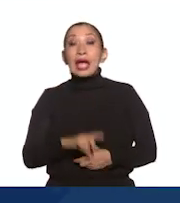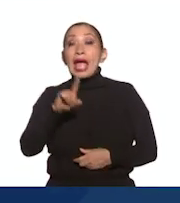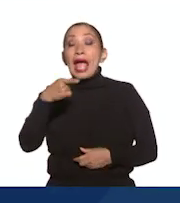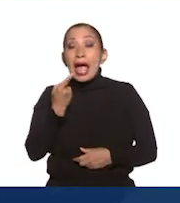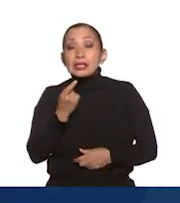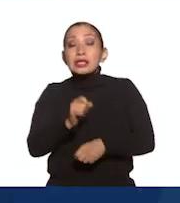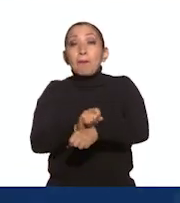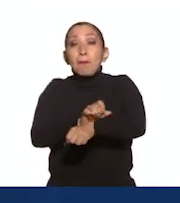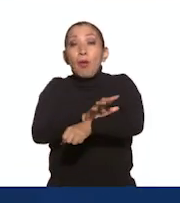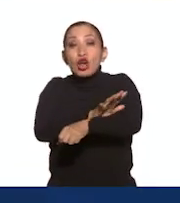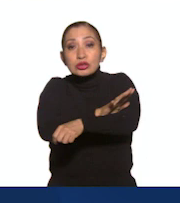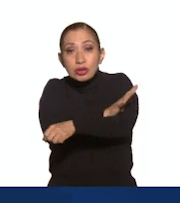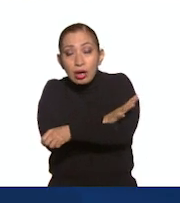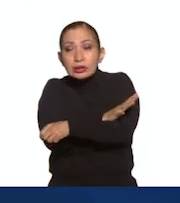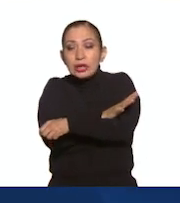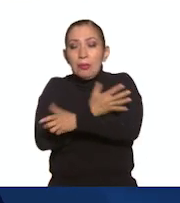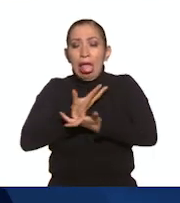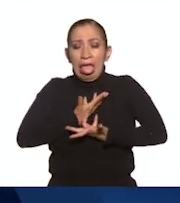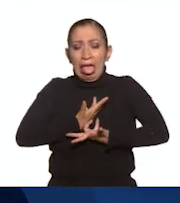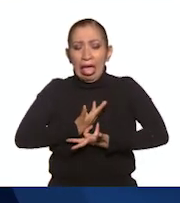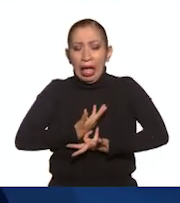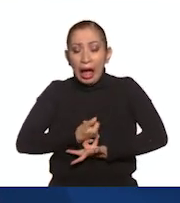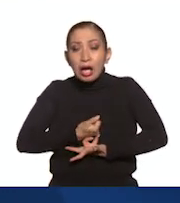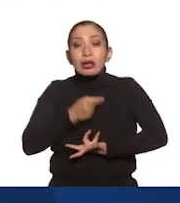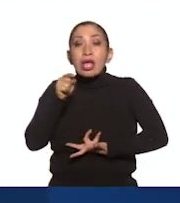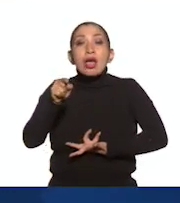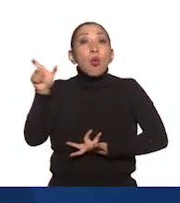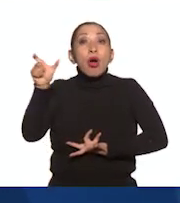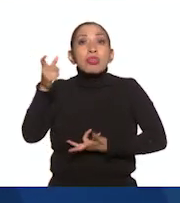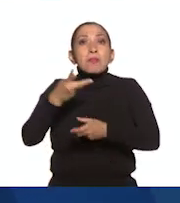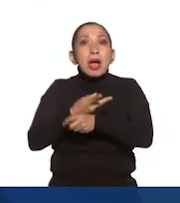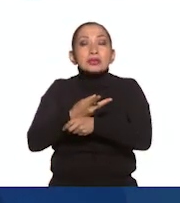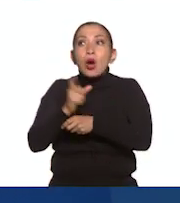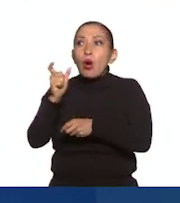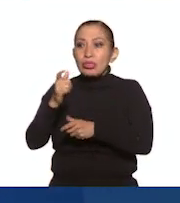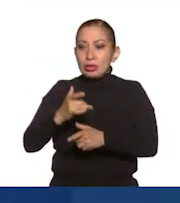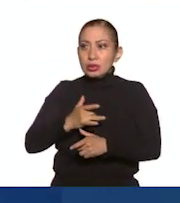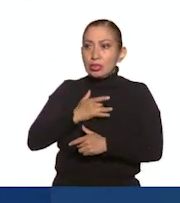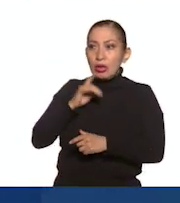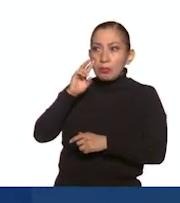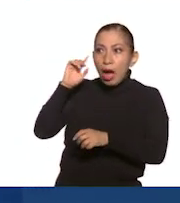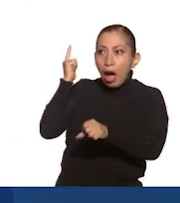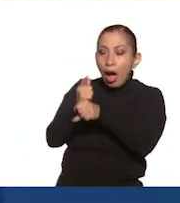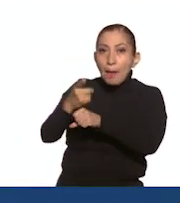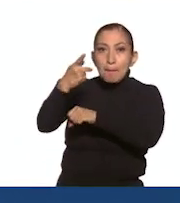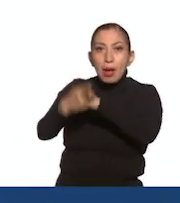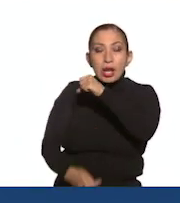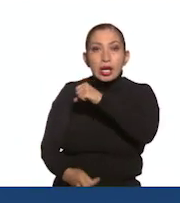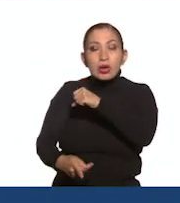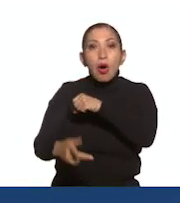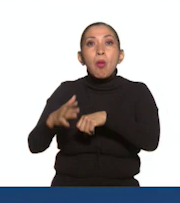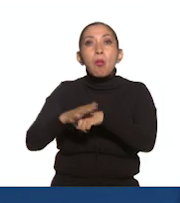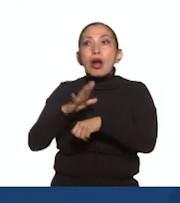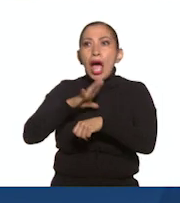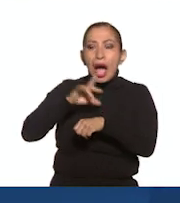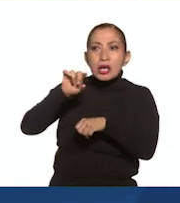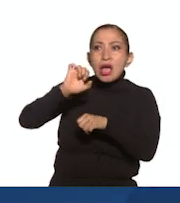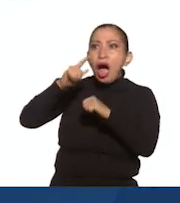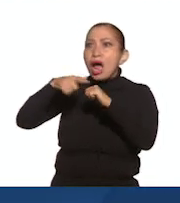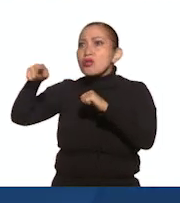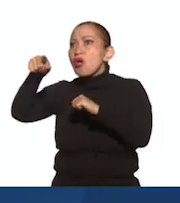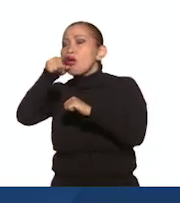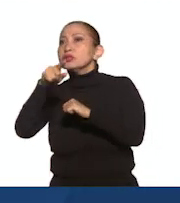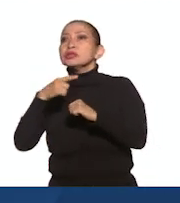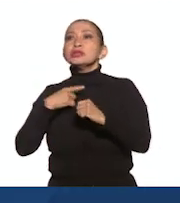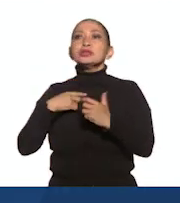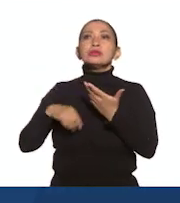Es una emoción aflictiva que se presenta cuando nos sentimos en peligro debido a una amenaza...